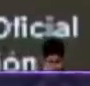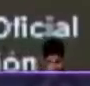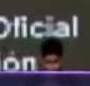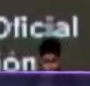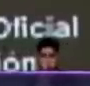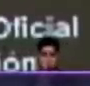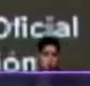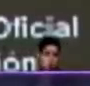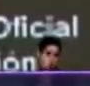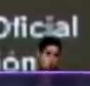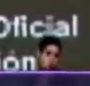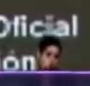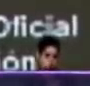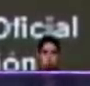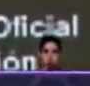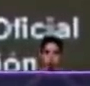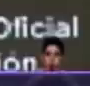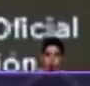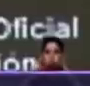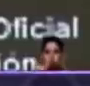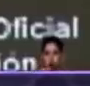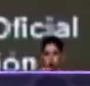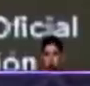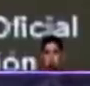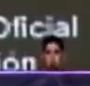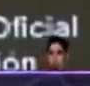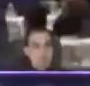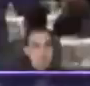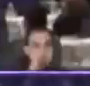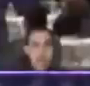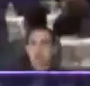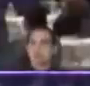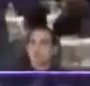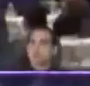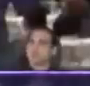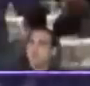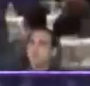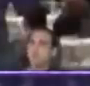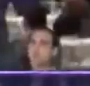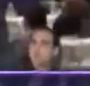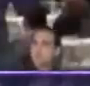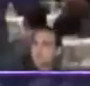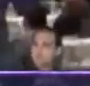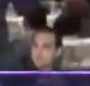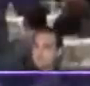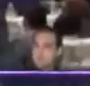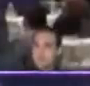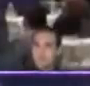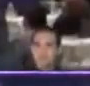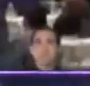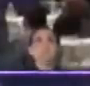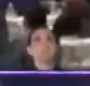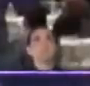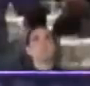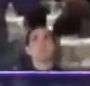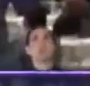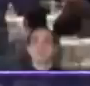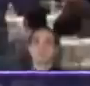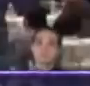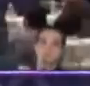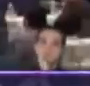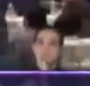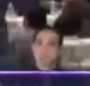y hemos continuado pagando el bono de Navidad. Hoy me reitero que no cambiaré mi